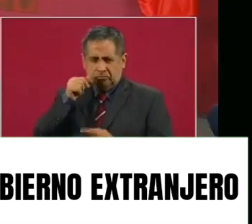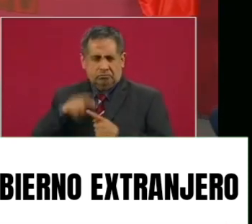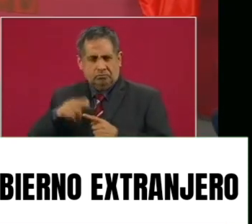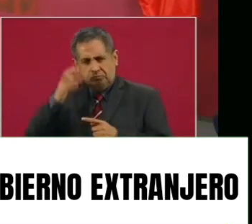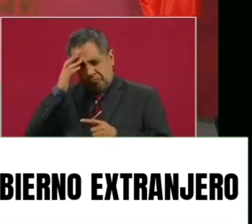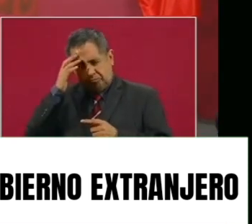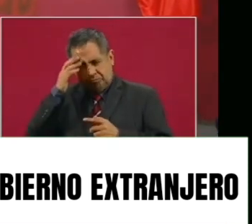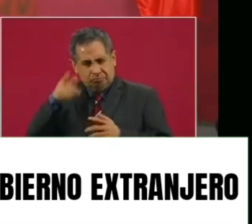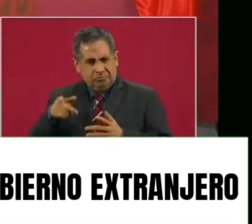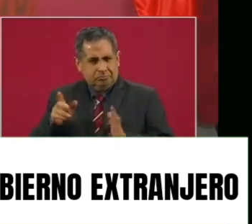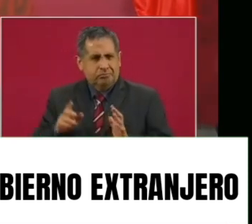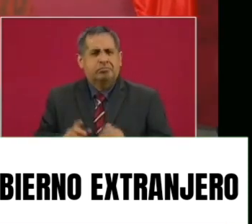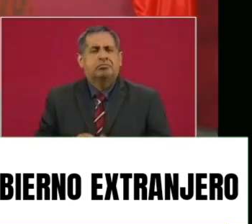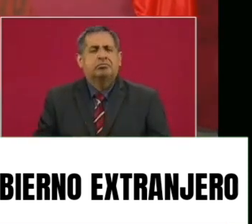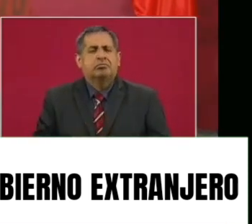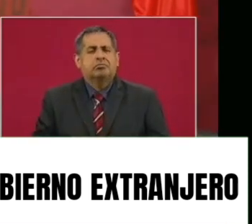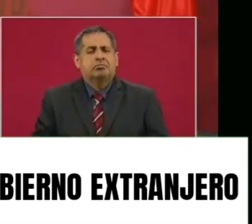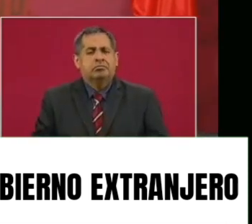frase